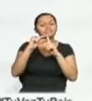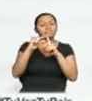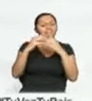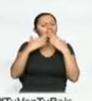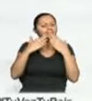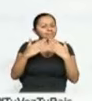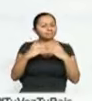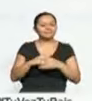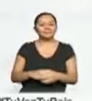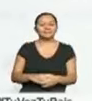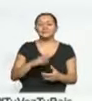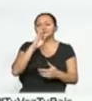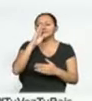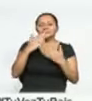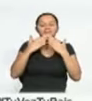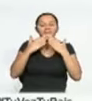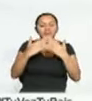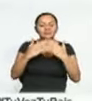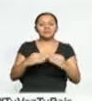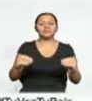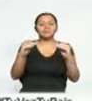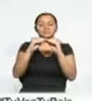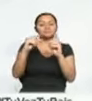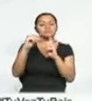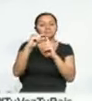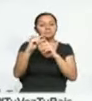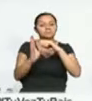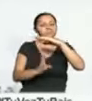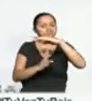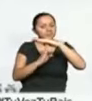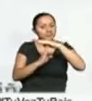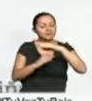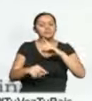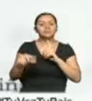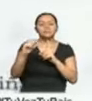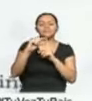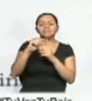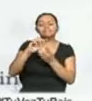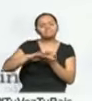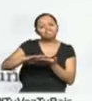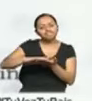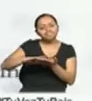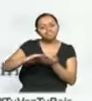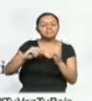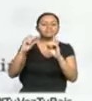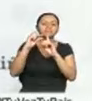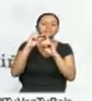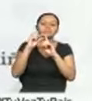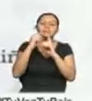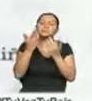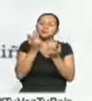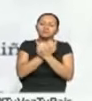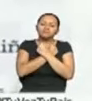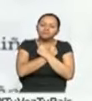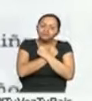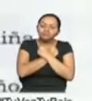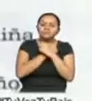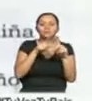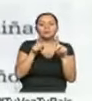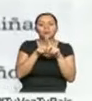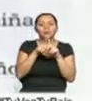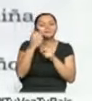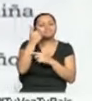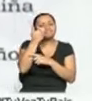un gracias profundo. Una palabra de paz, una palabra de disculpas, una palabra de aprecio, una expresión de ternura